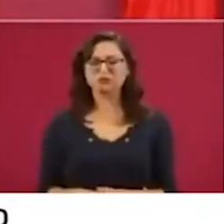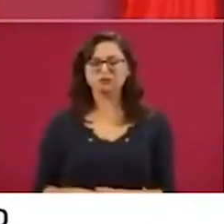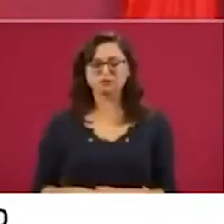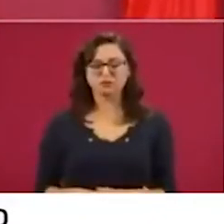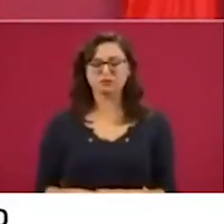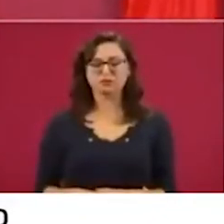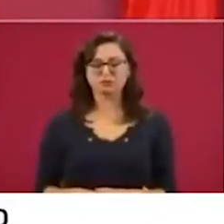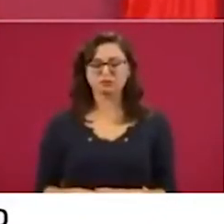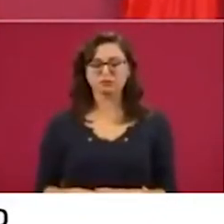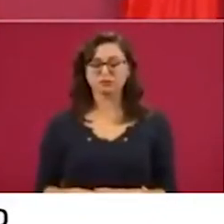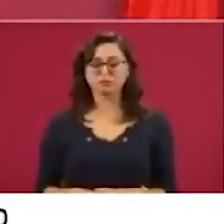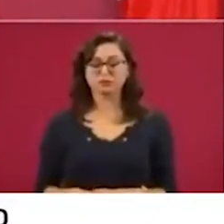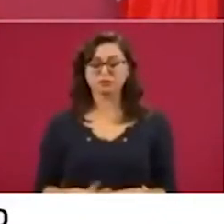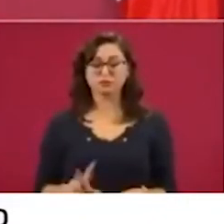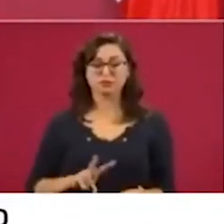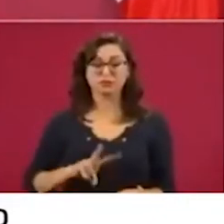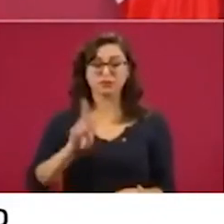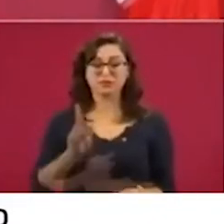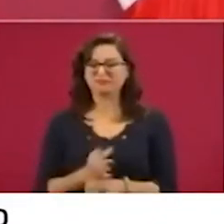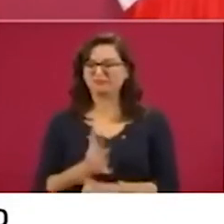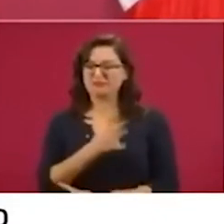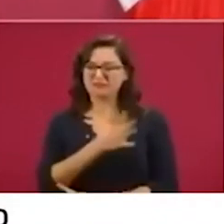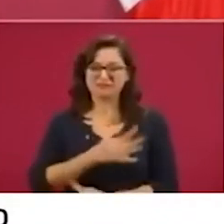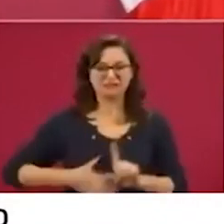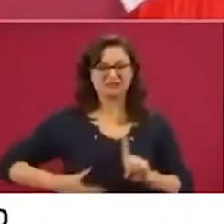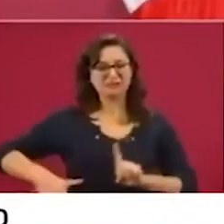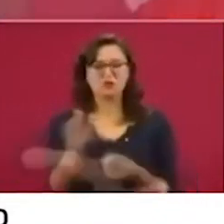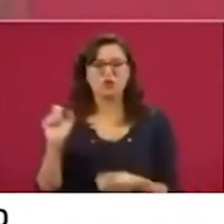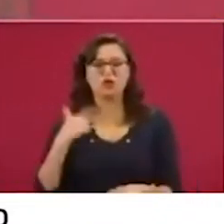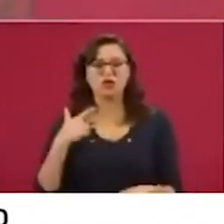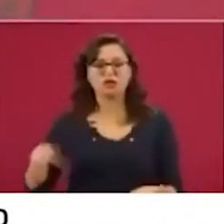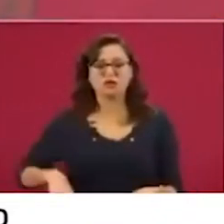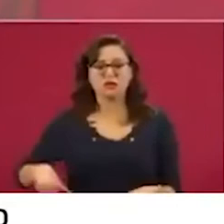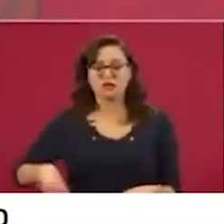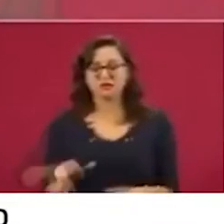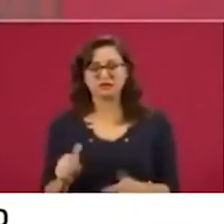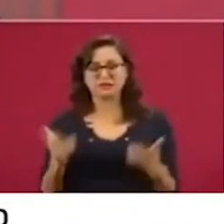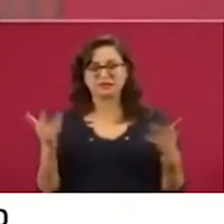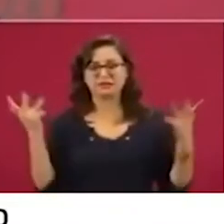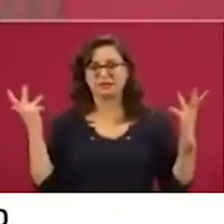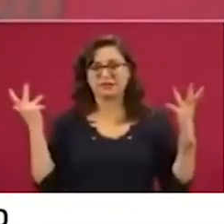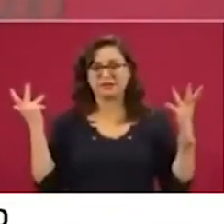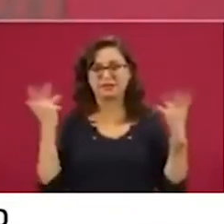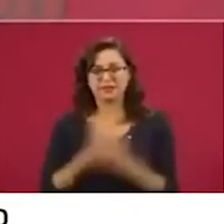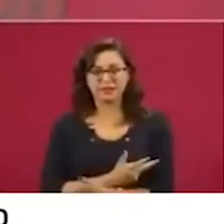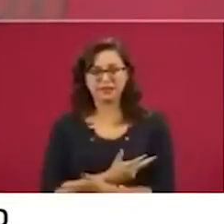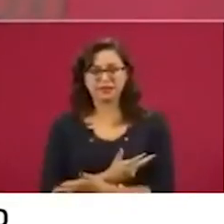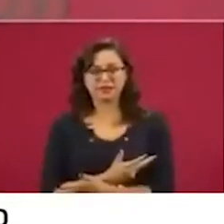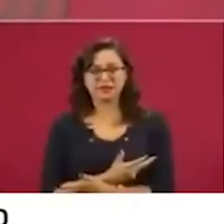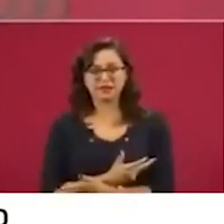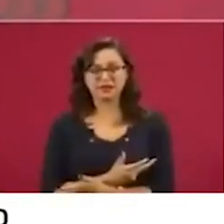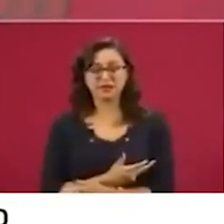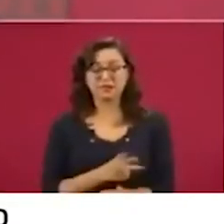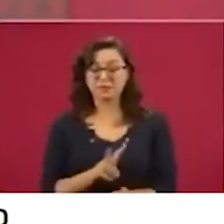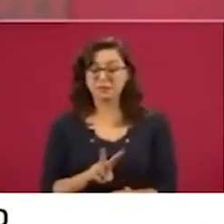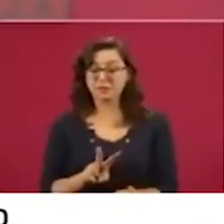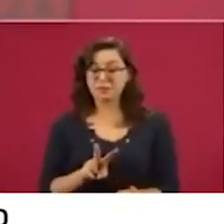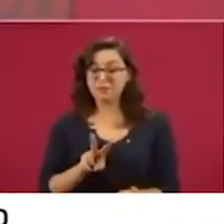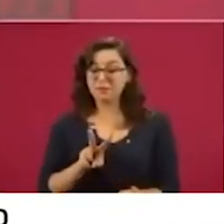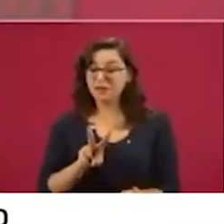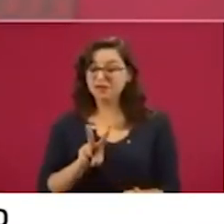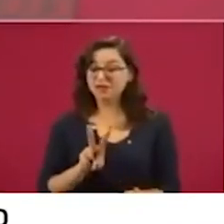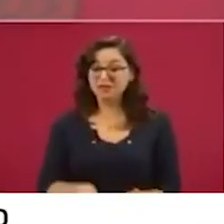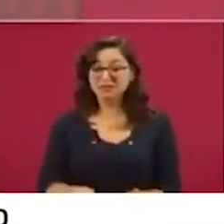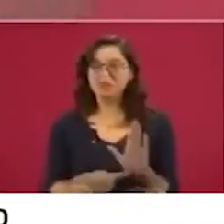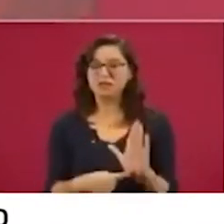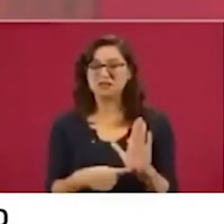una situación inédita esto es una muestra